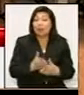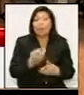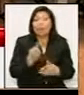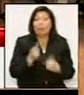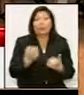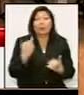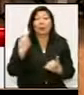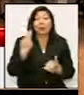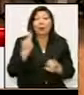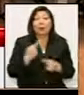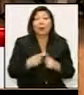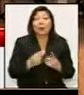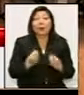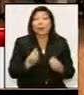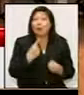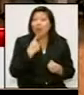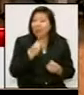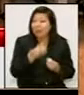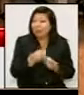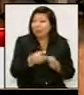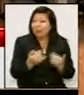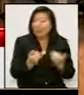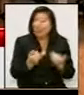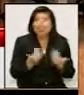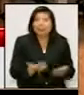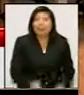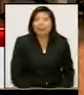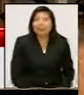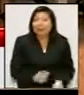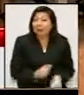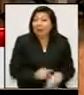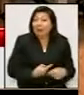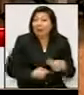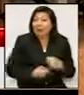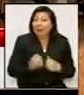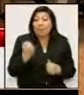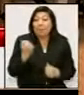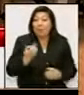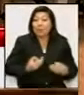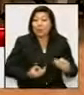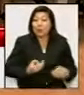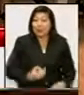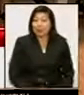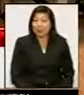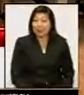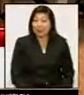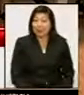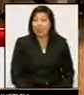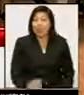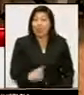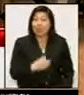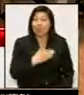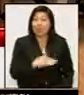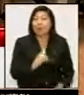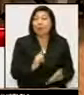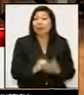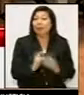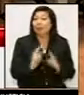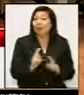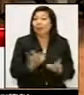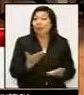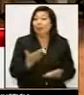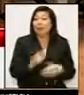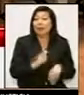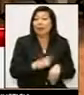esta razón, pero como les indiqué, esto fue en su momento revocado por el Poder Judicial. Lo favorable es que si uno ve lo que ha ocurrido